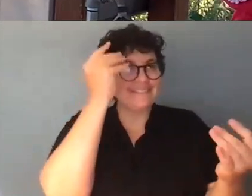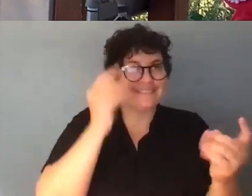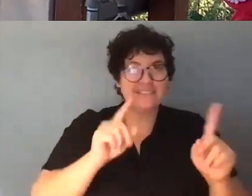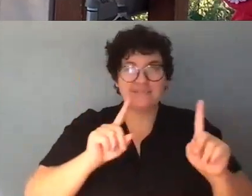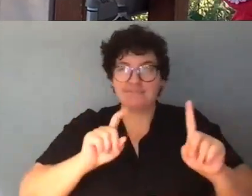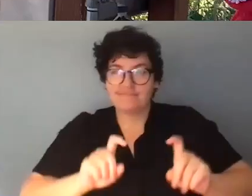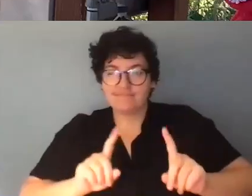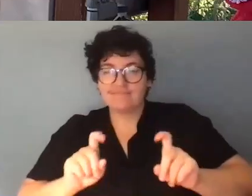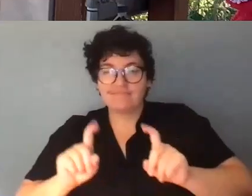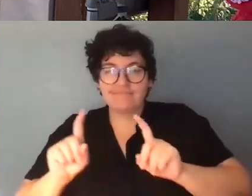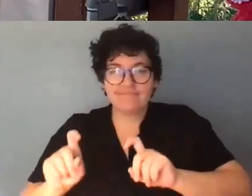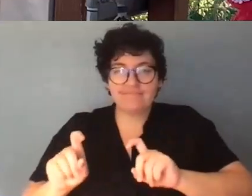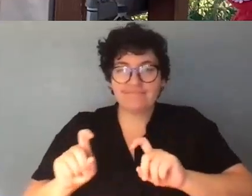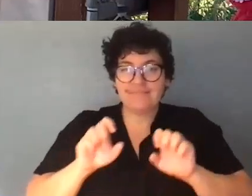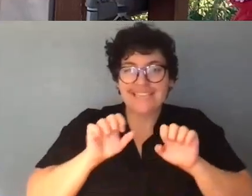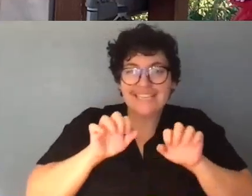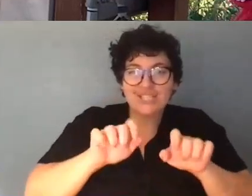después de